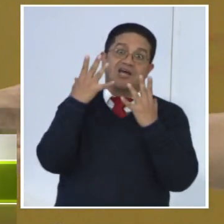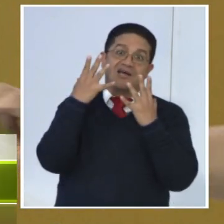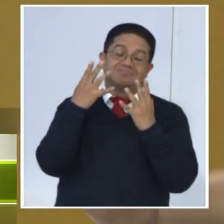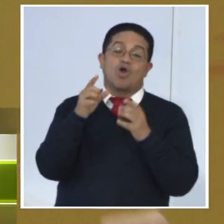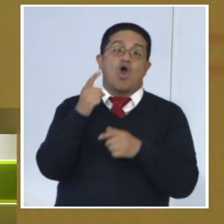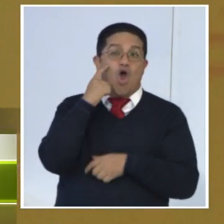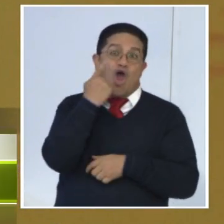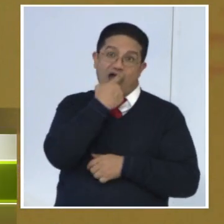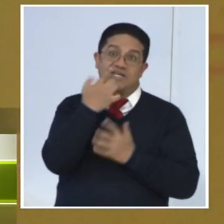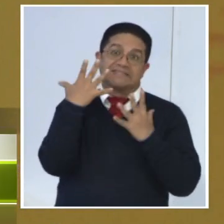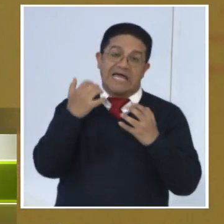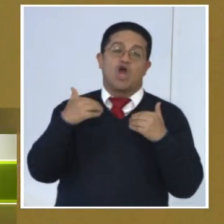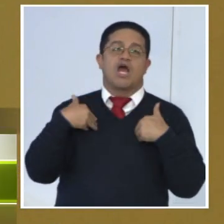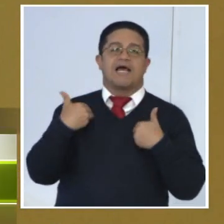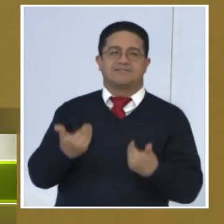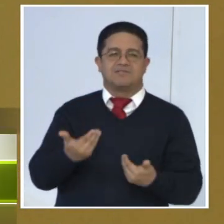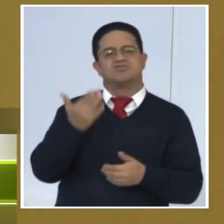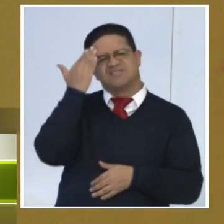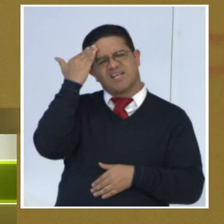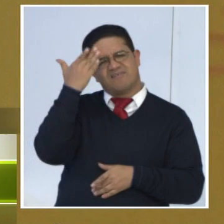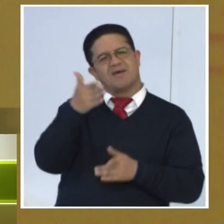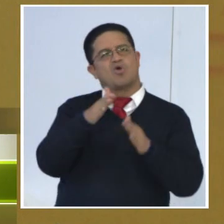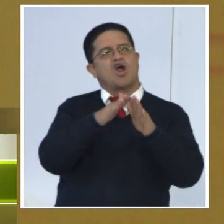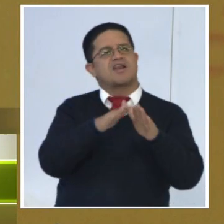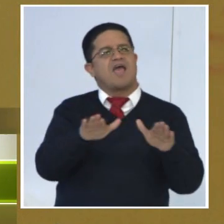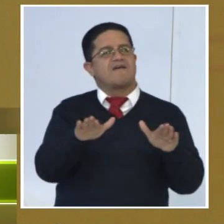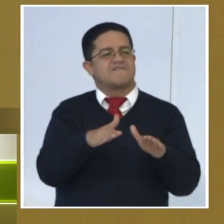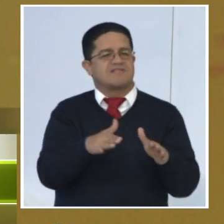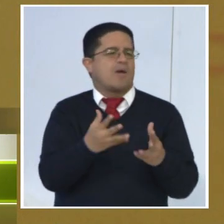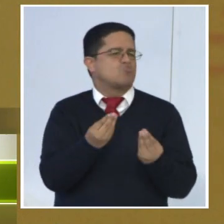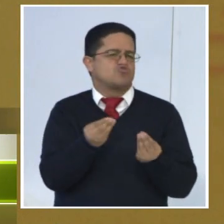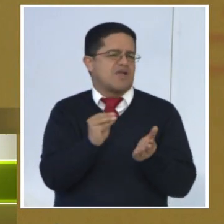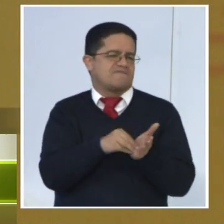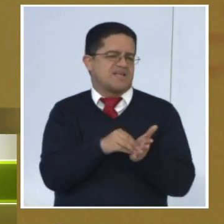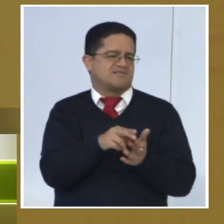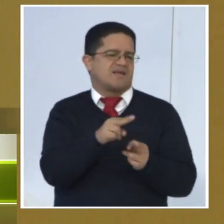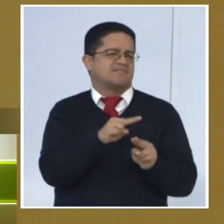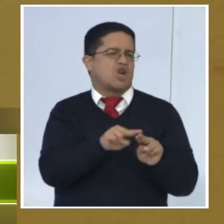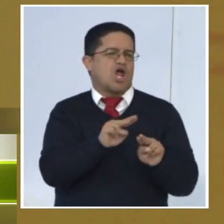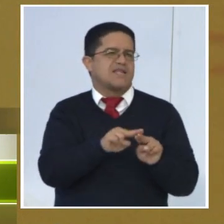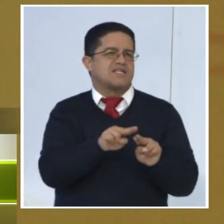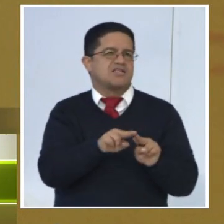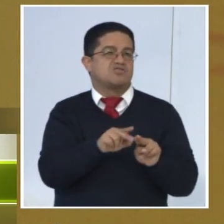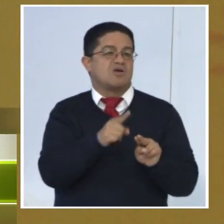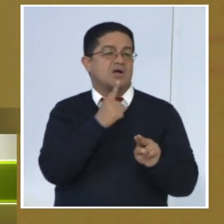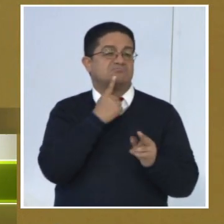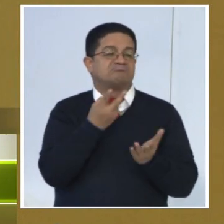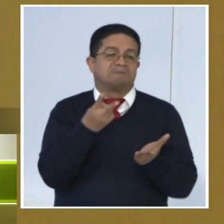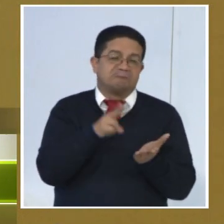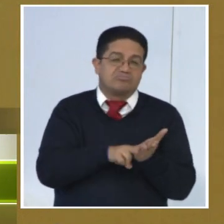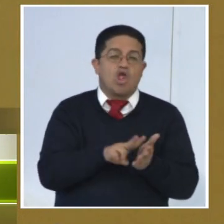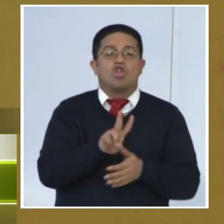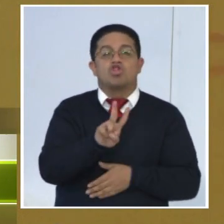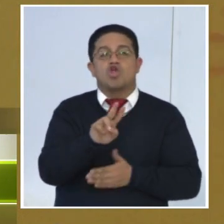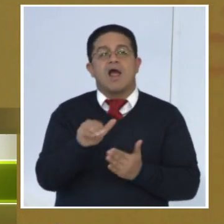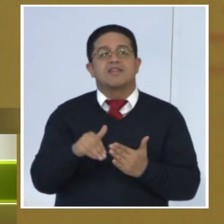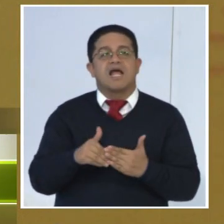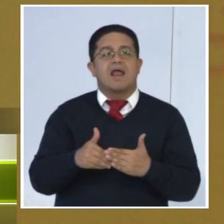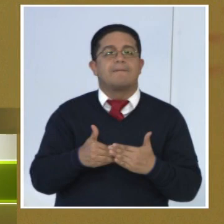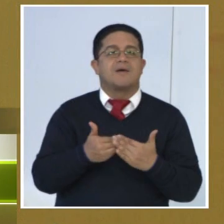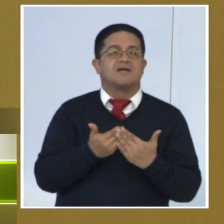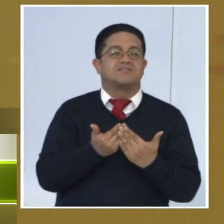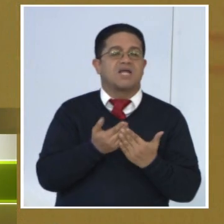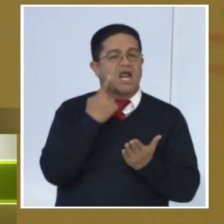ocular. Sabemos que los muchachos en Navidad se van a encerrar muchas veces en la casa, se van a acostar a las 2, 3 de la mañana revisando